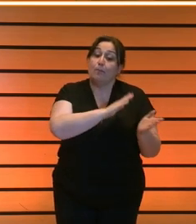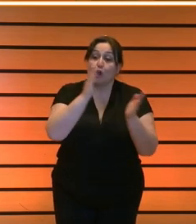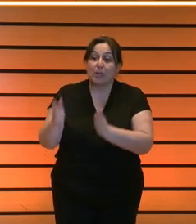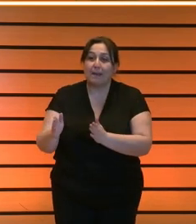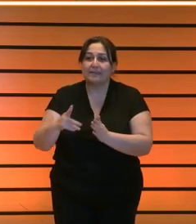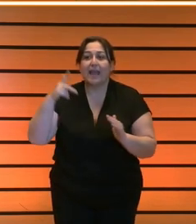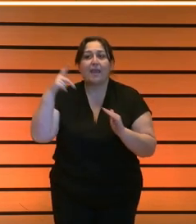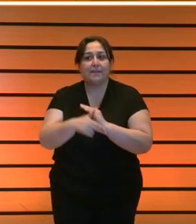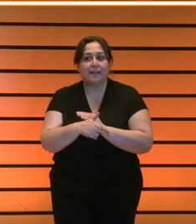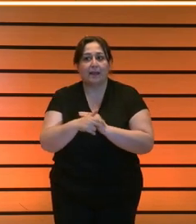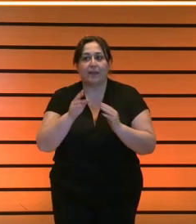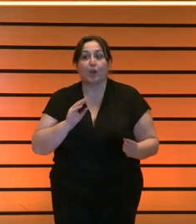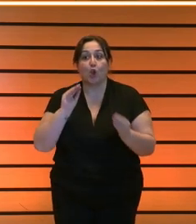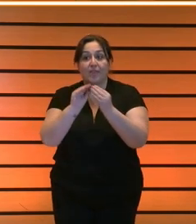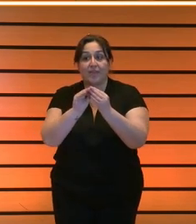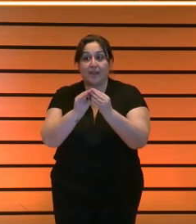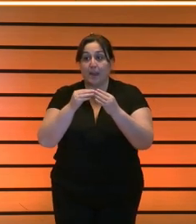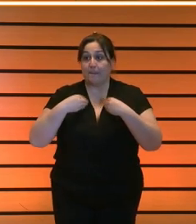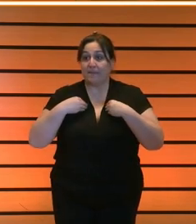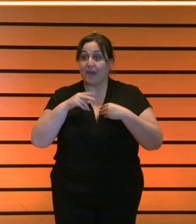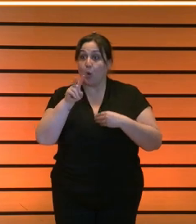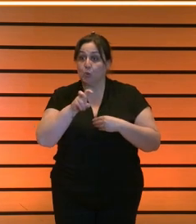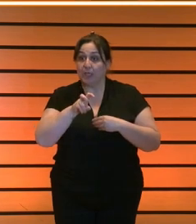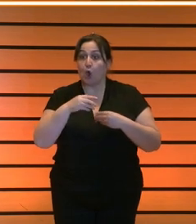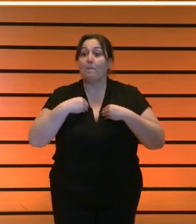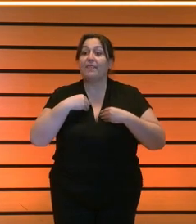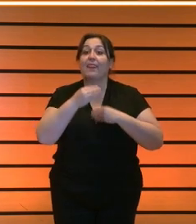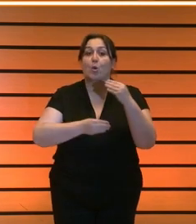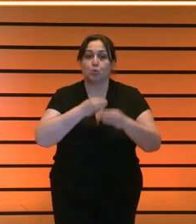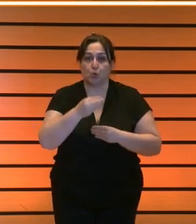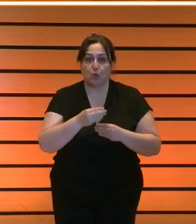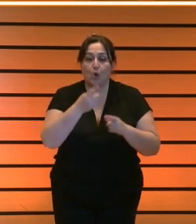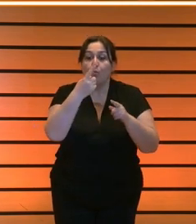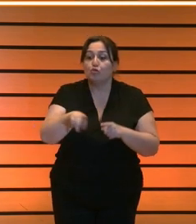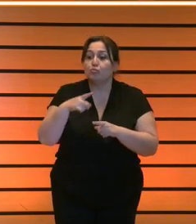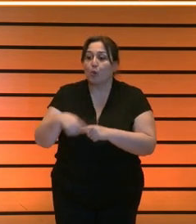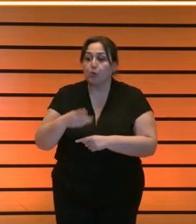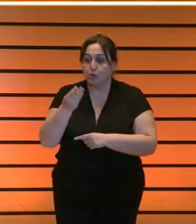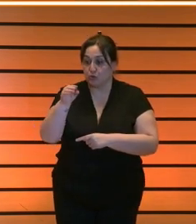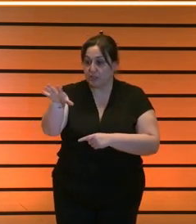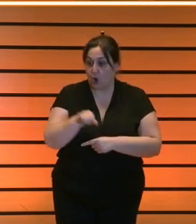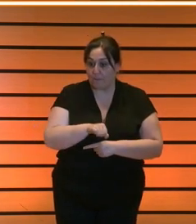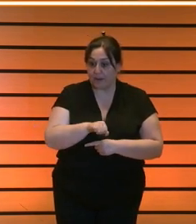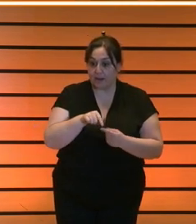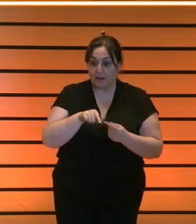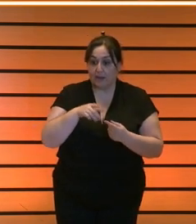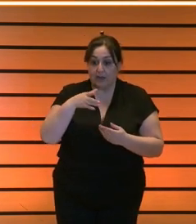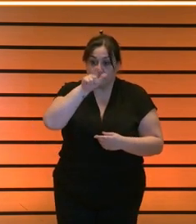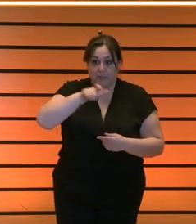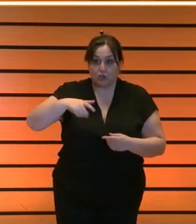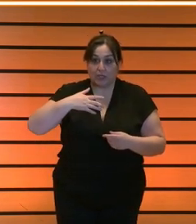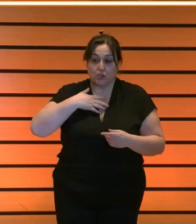coincidir vidas útiles con vidas de uso hay muchos productos que se compran y que las personas dejan de poder usar